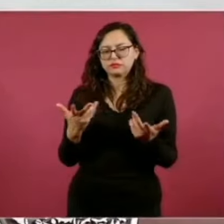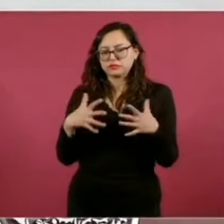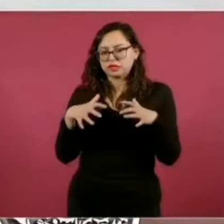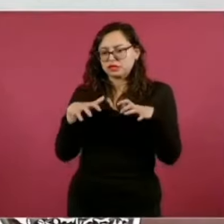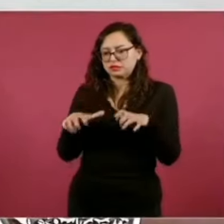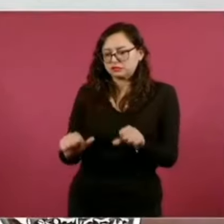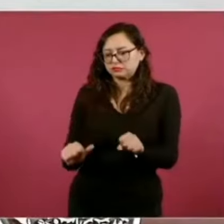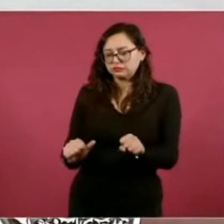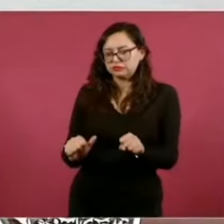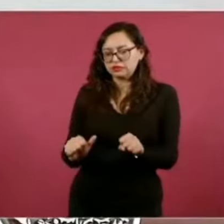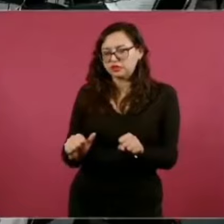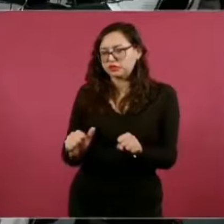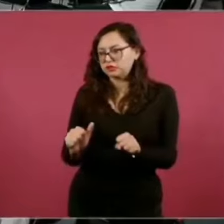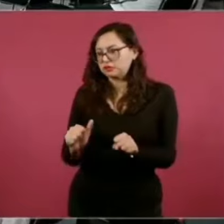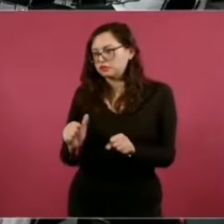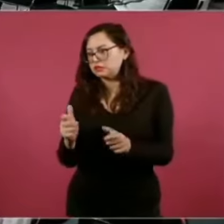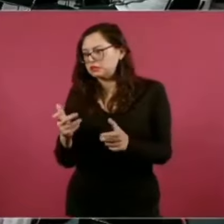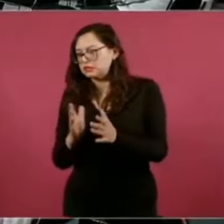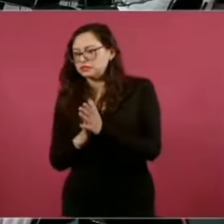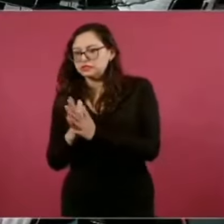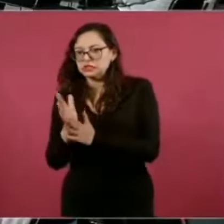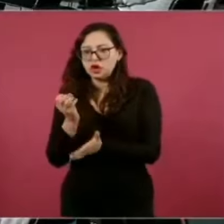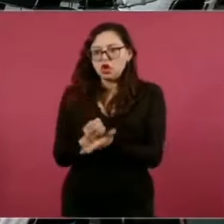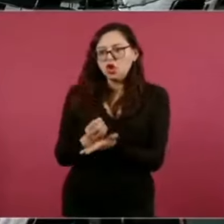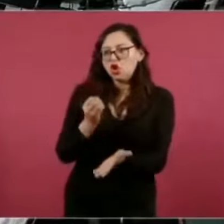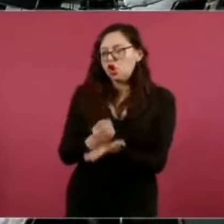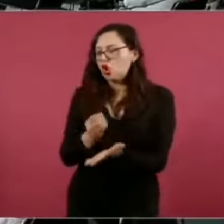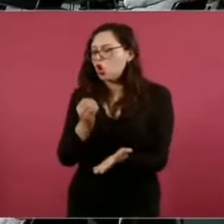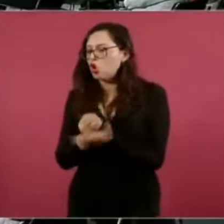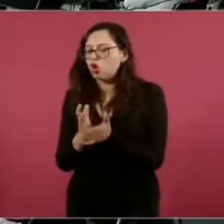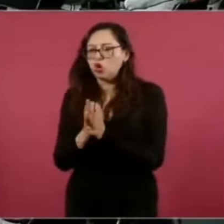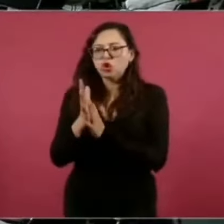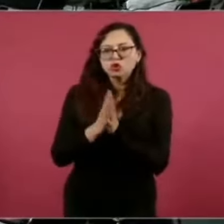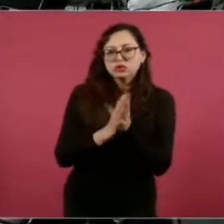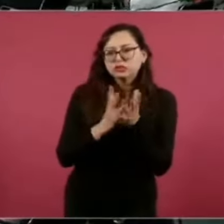les pedían que les dijeran dónde estaba el oro,